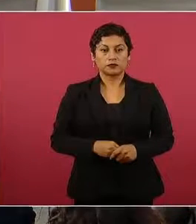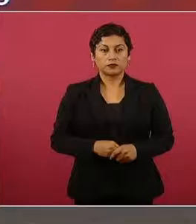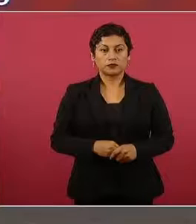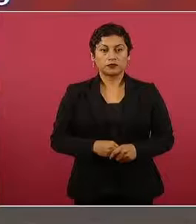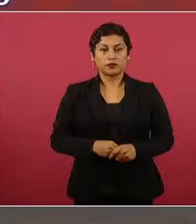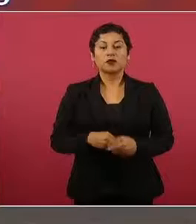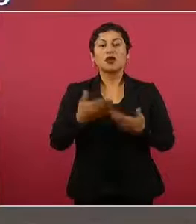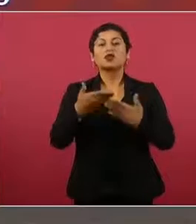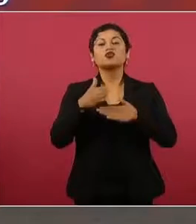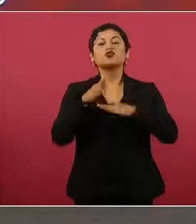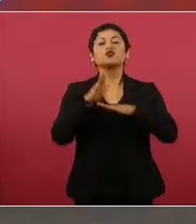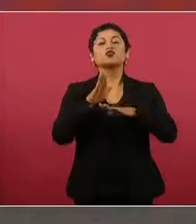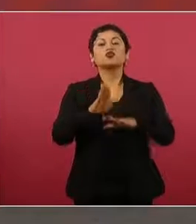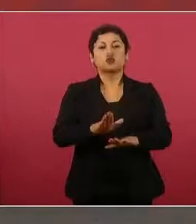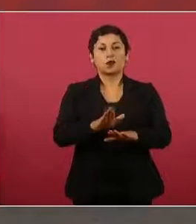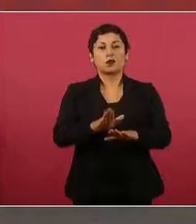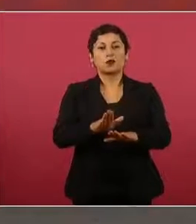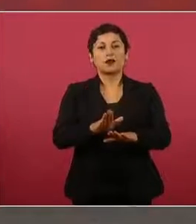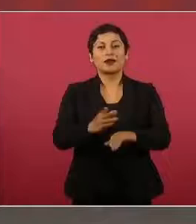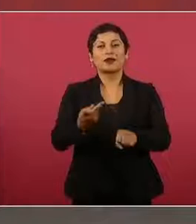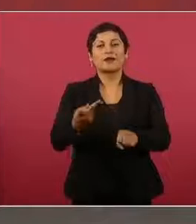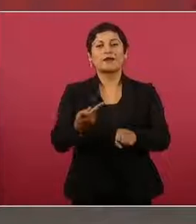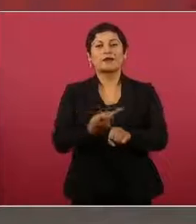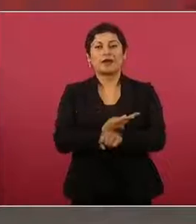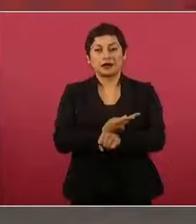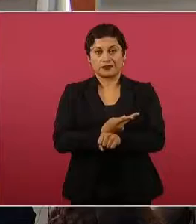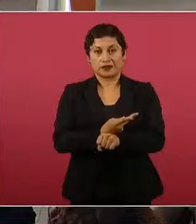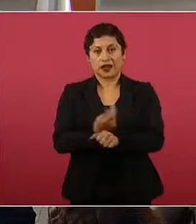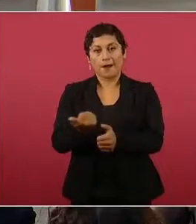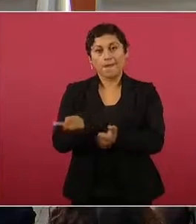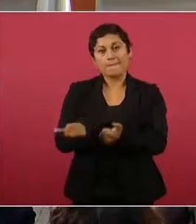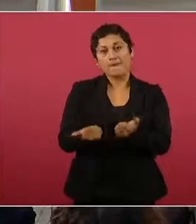Acerca del incremento de las exportaciones de México.